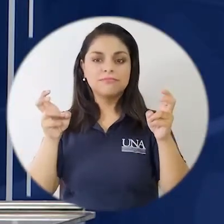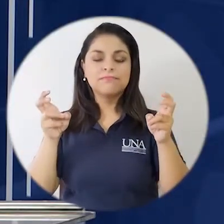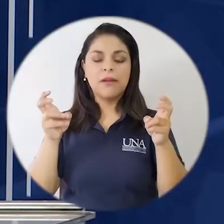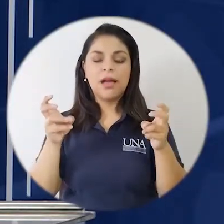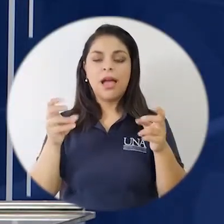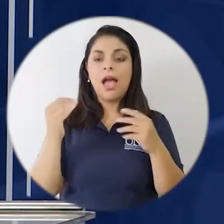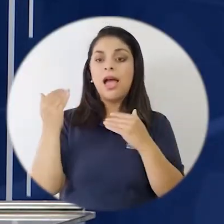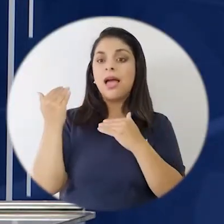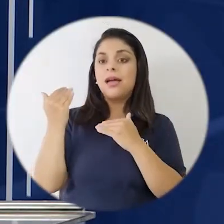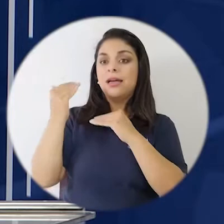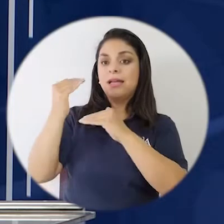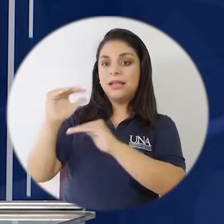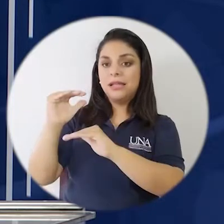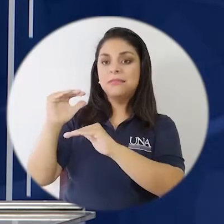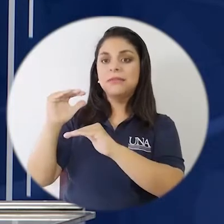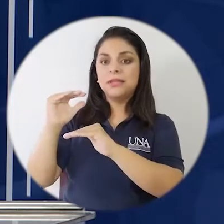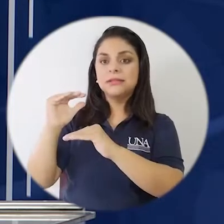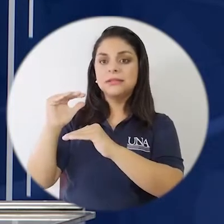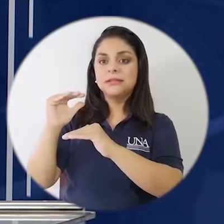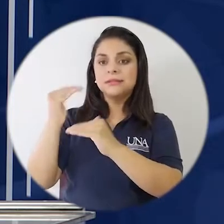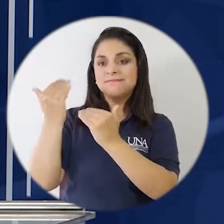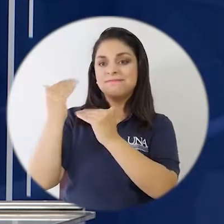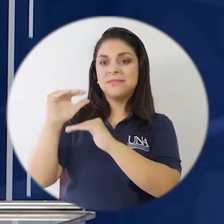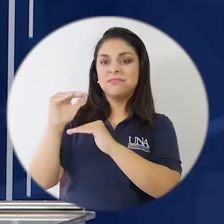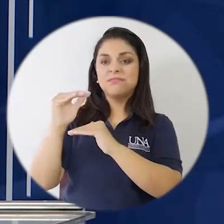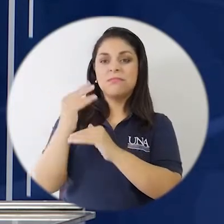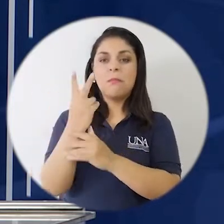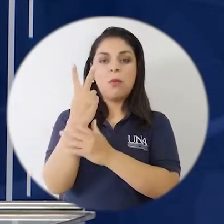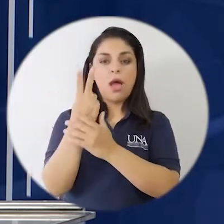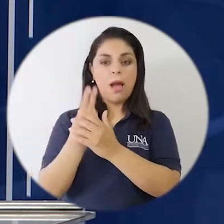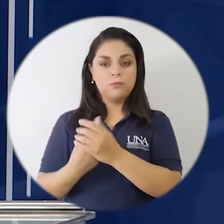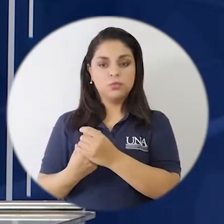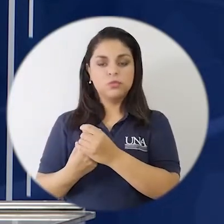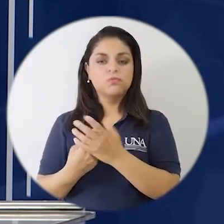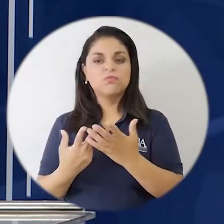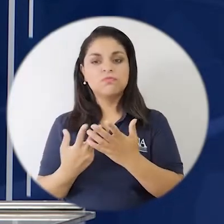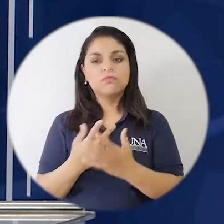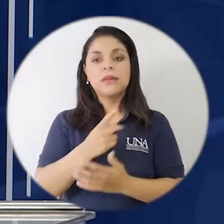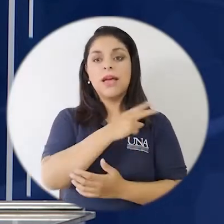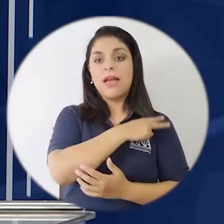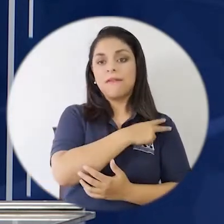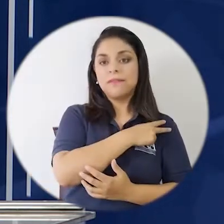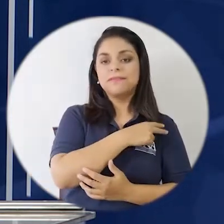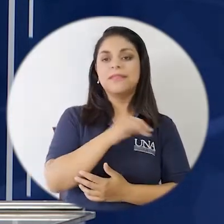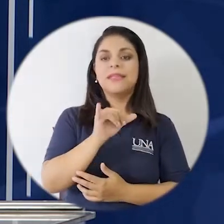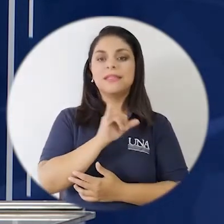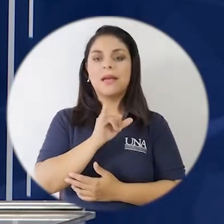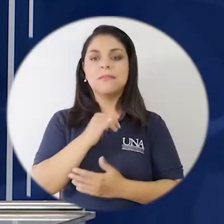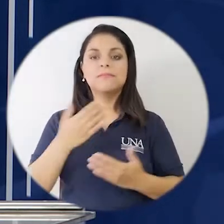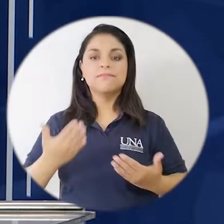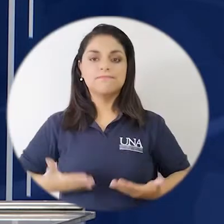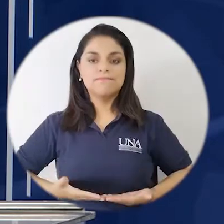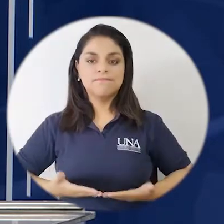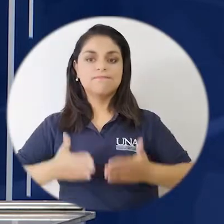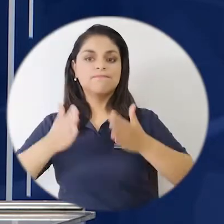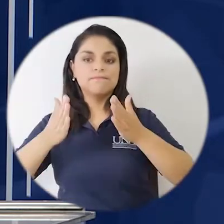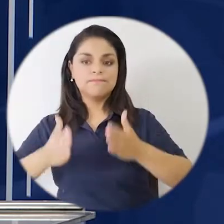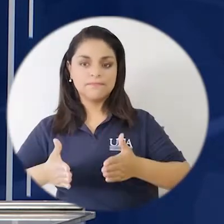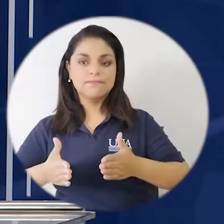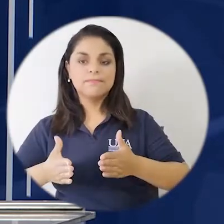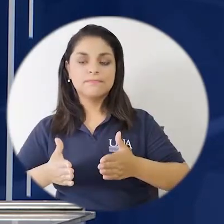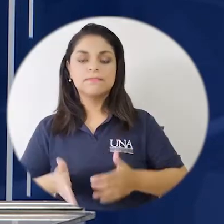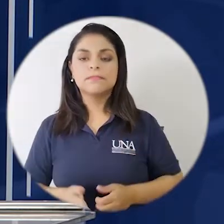lados, tanto para el lado de, ¿verdad?, del patrono, como también de la persona colaboradora,